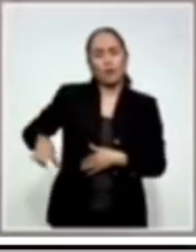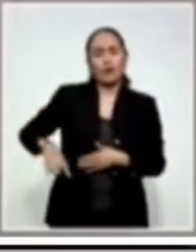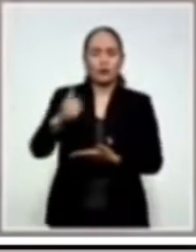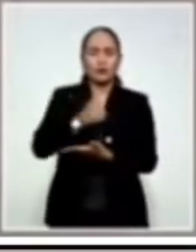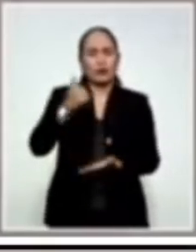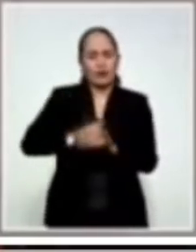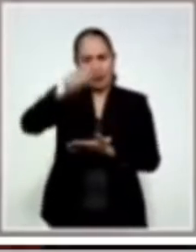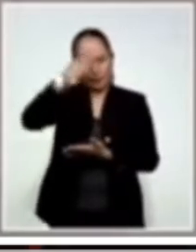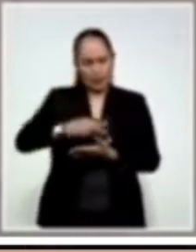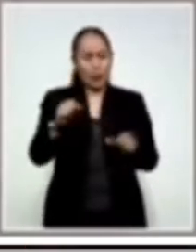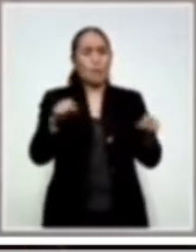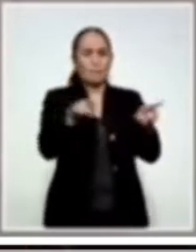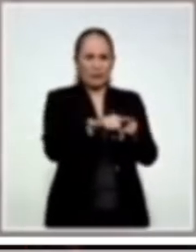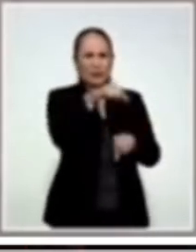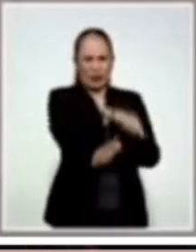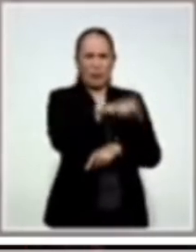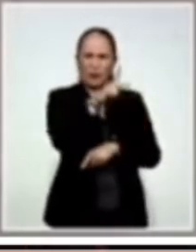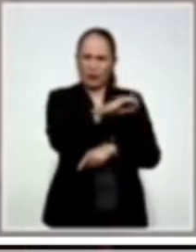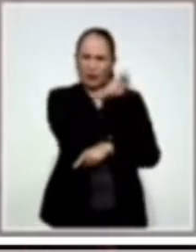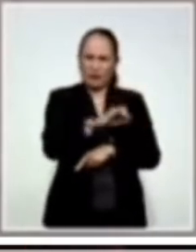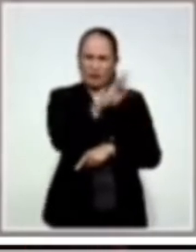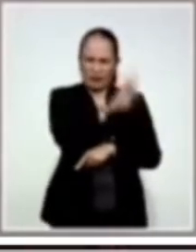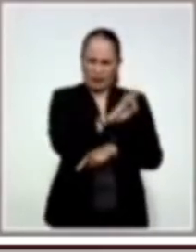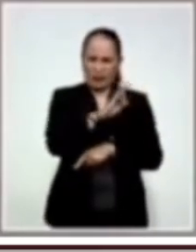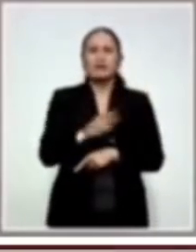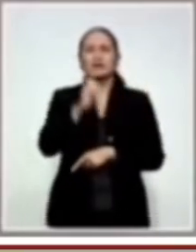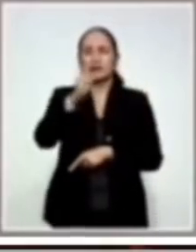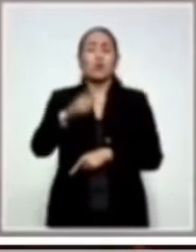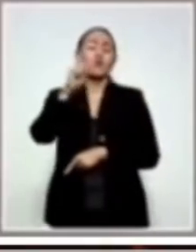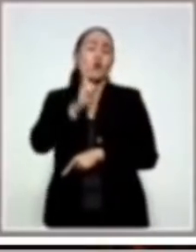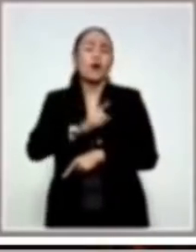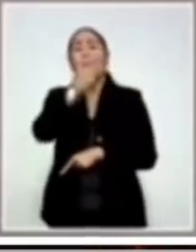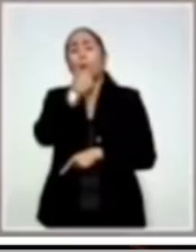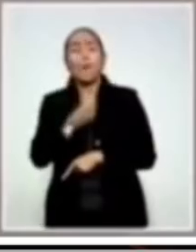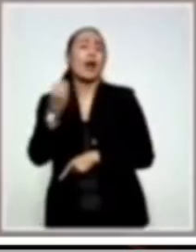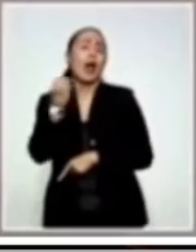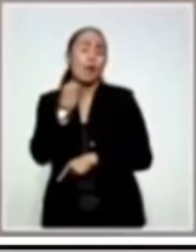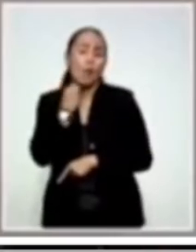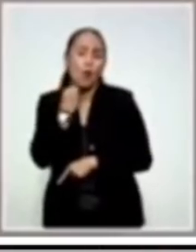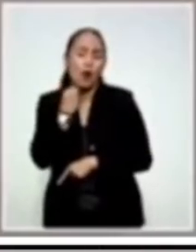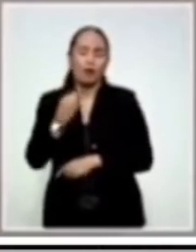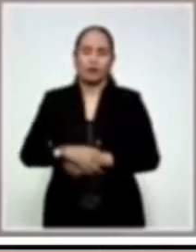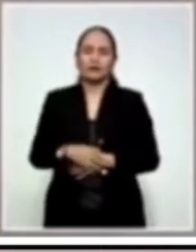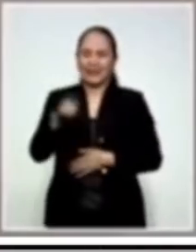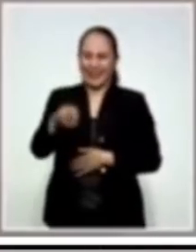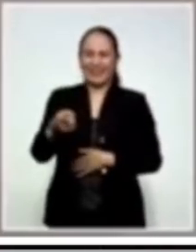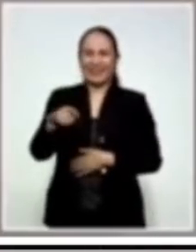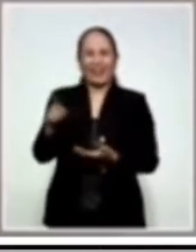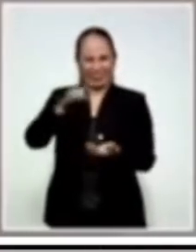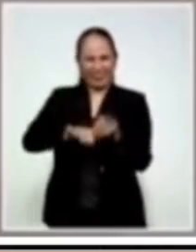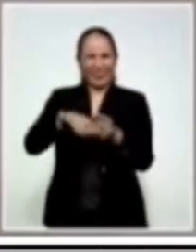México y el Poder Judicial Federal, para que las defensoras y defensores públicos del